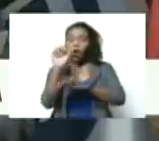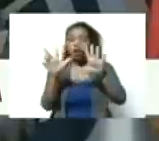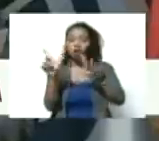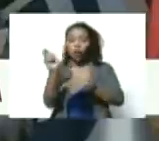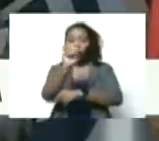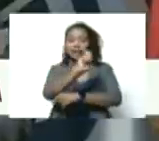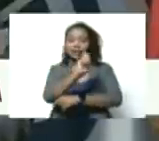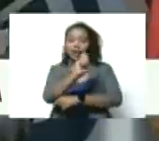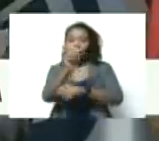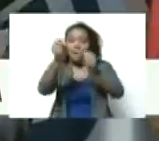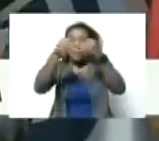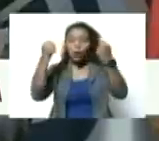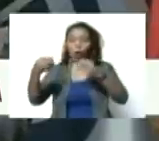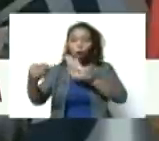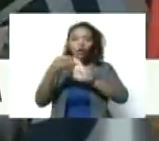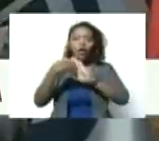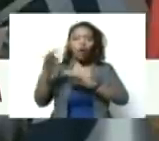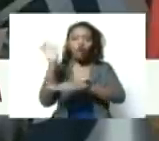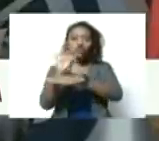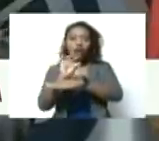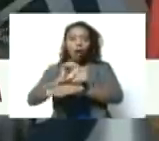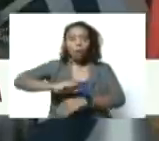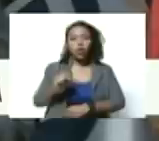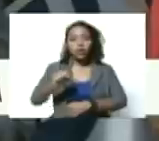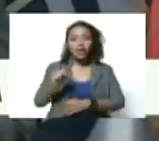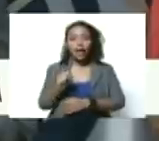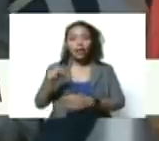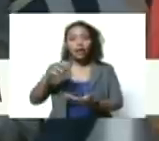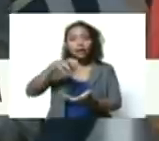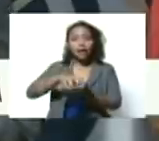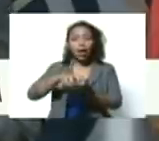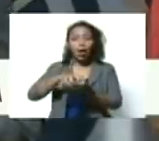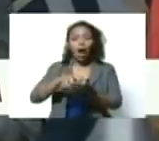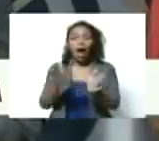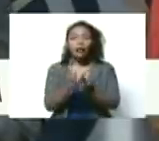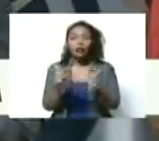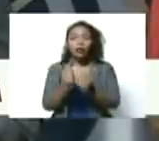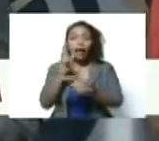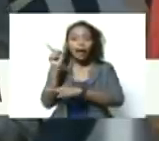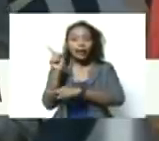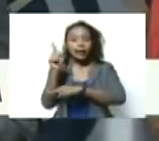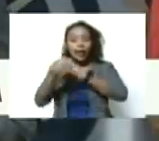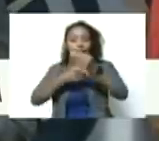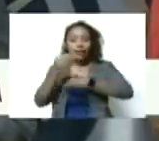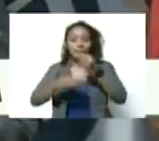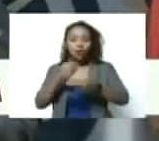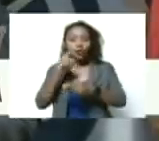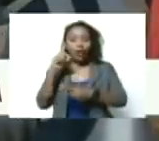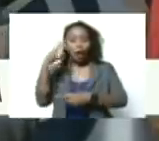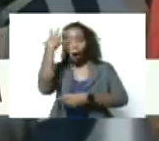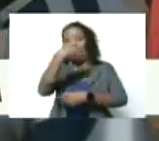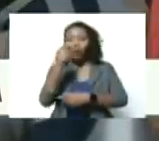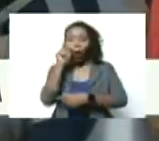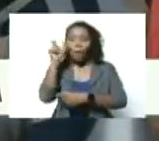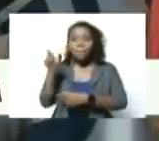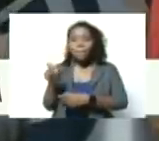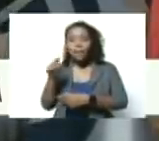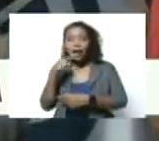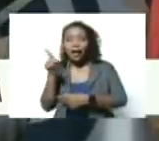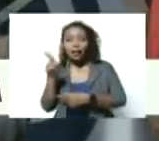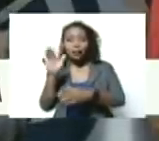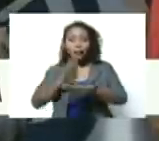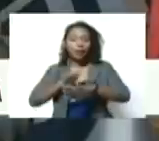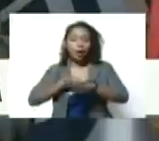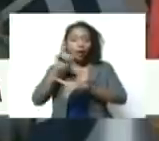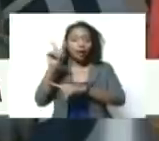prisión contra un funcionario de la policía del estado de Anzoátegui, responsable del homicidio del joven César Pereira, ocurrido en Lechería,